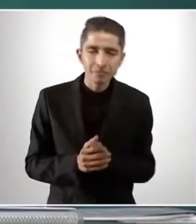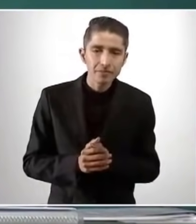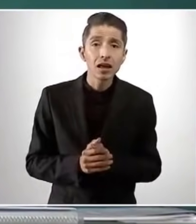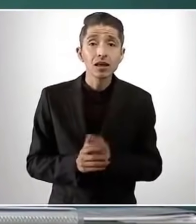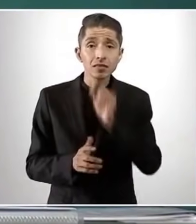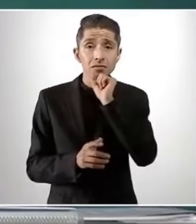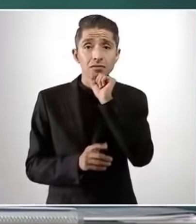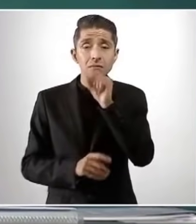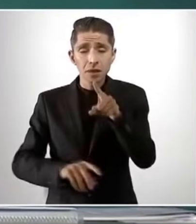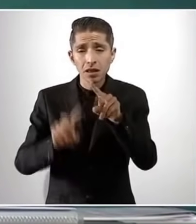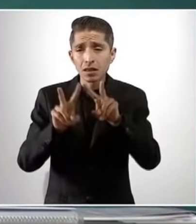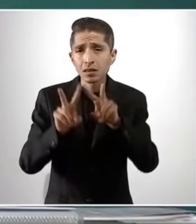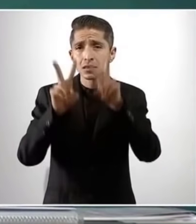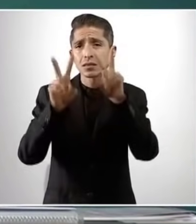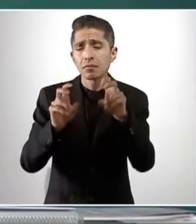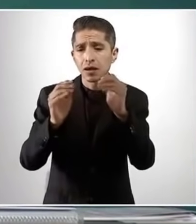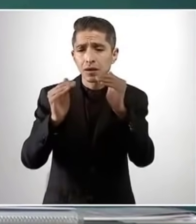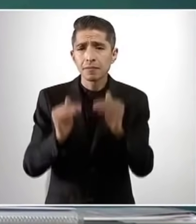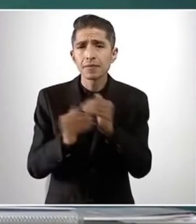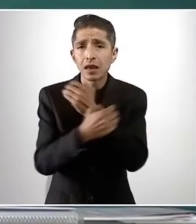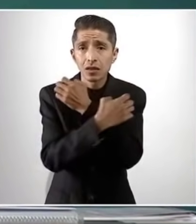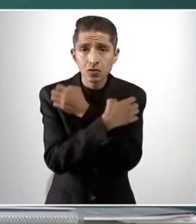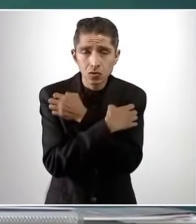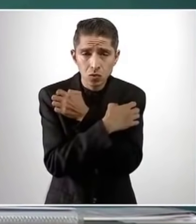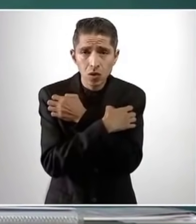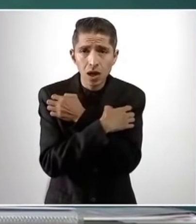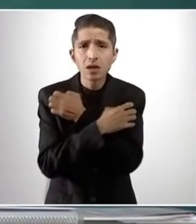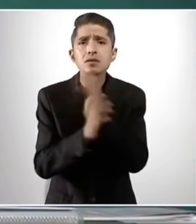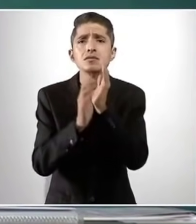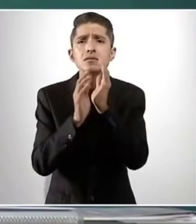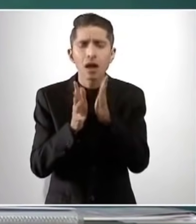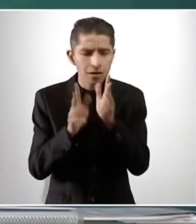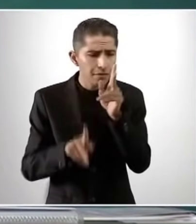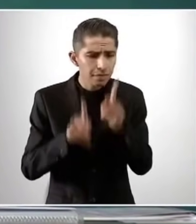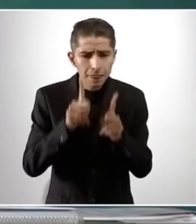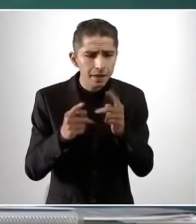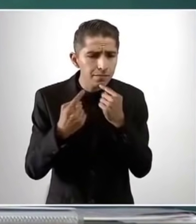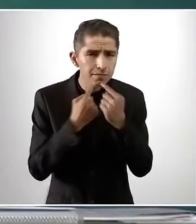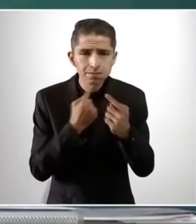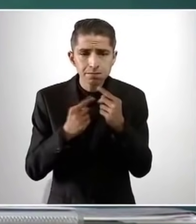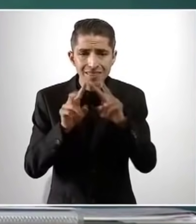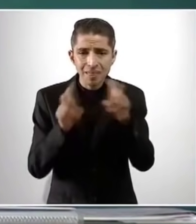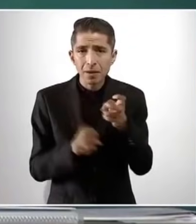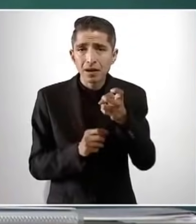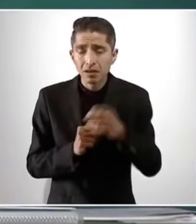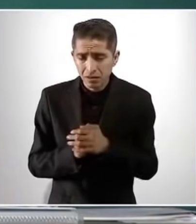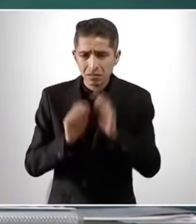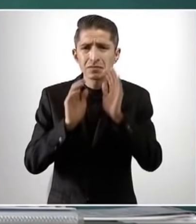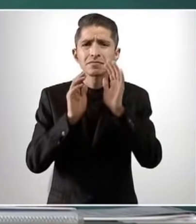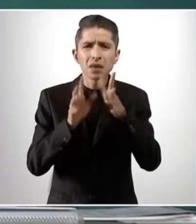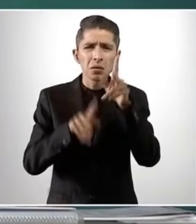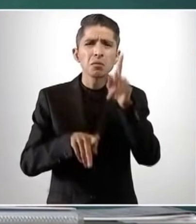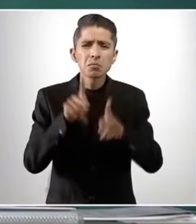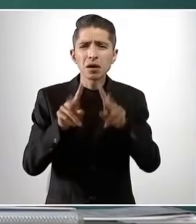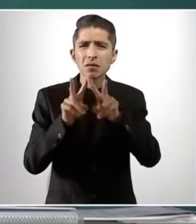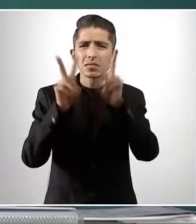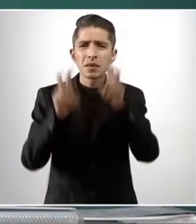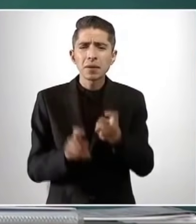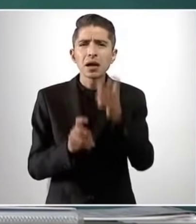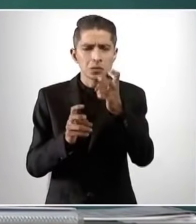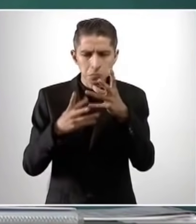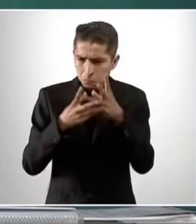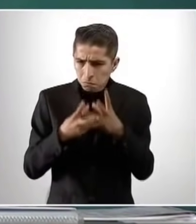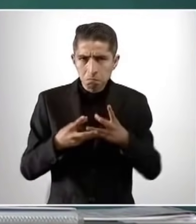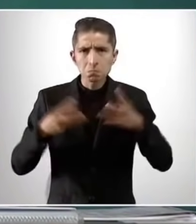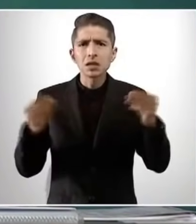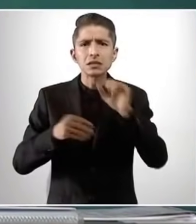También en el tema de educación, pues ya platicamos este tema, es un tema que se va a resolver, se